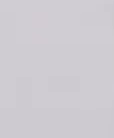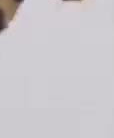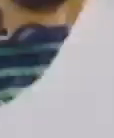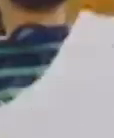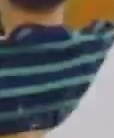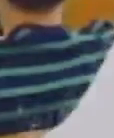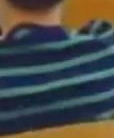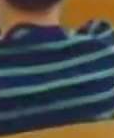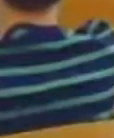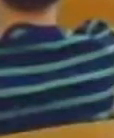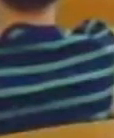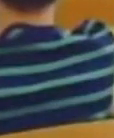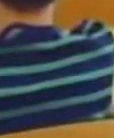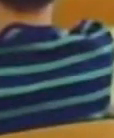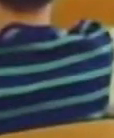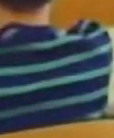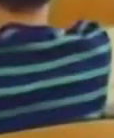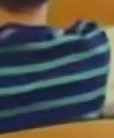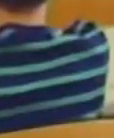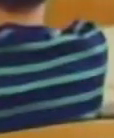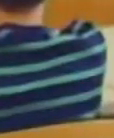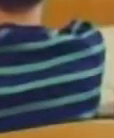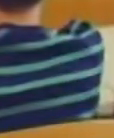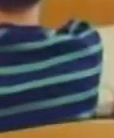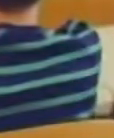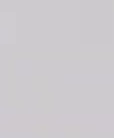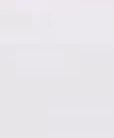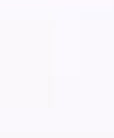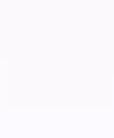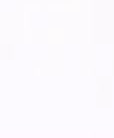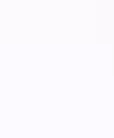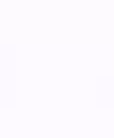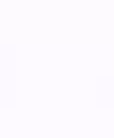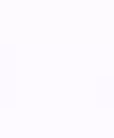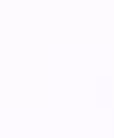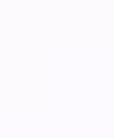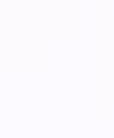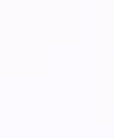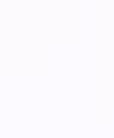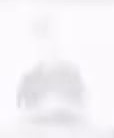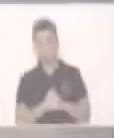A continuación, Matemática, cuarto primaria.